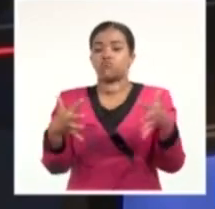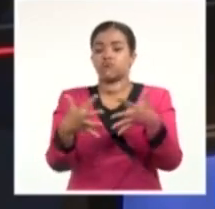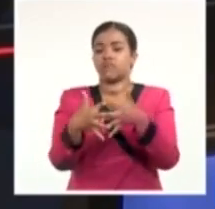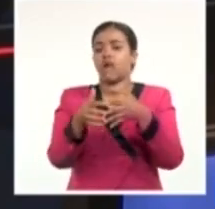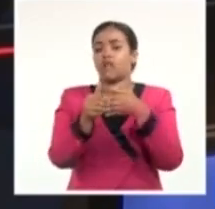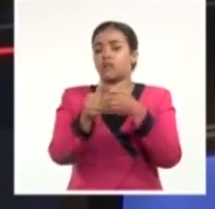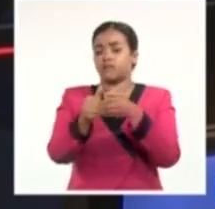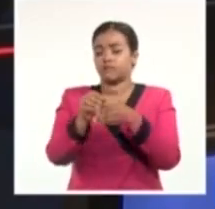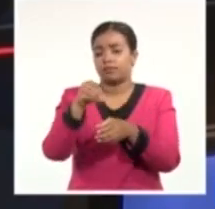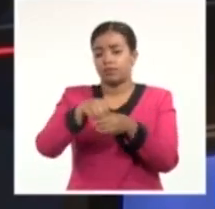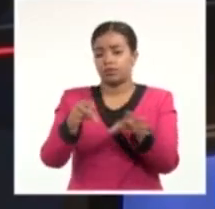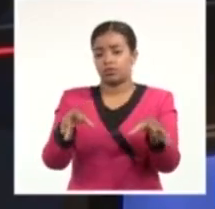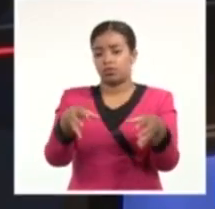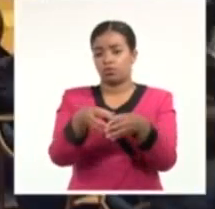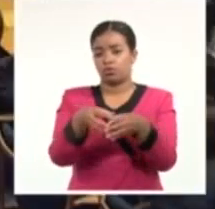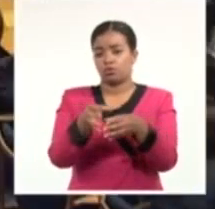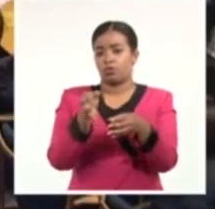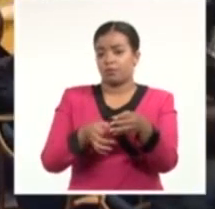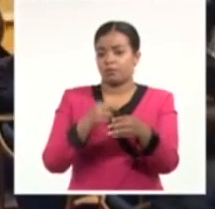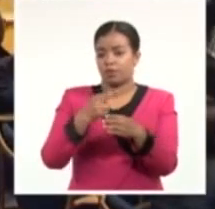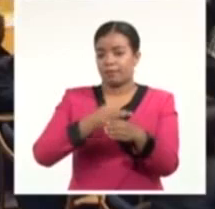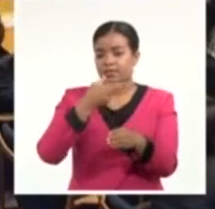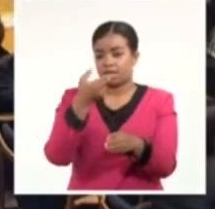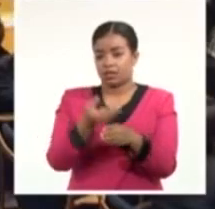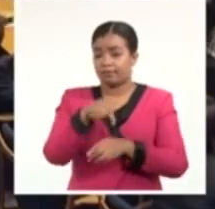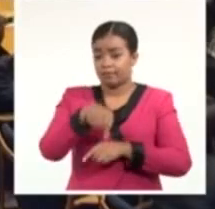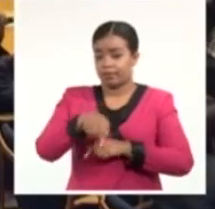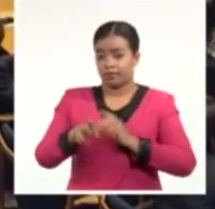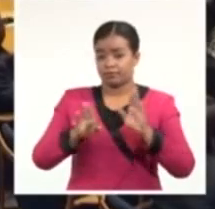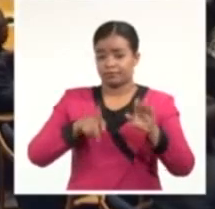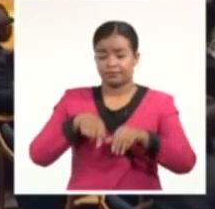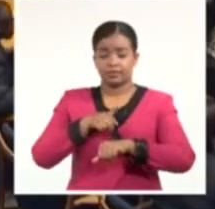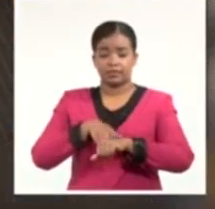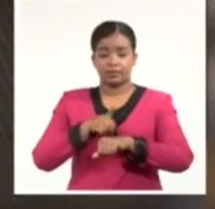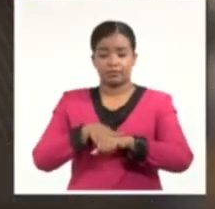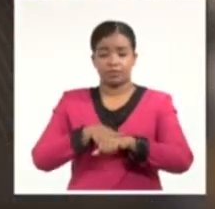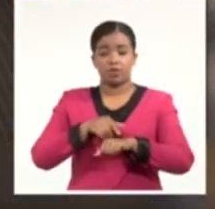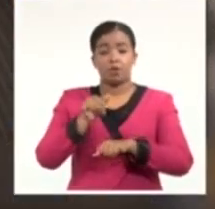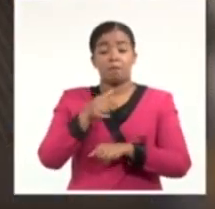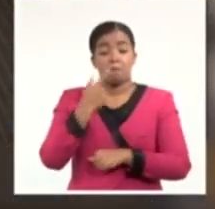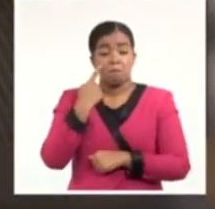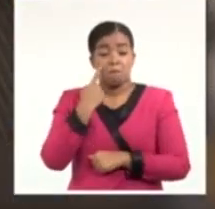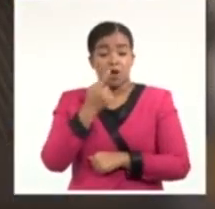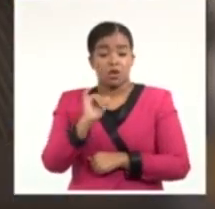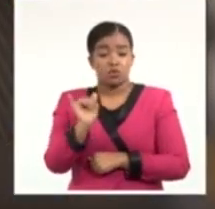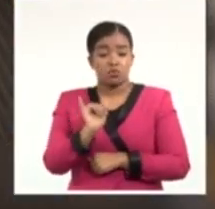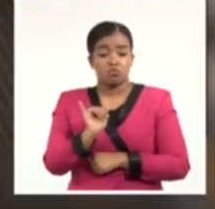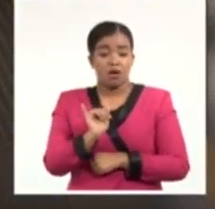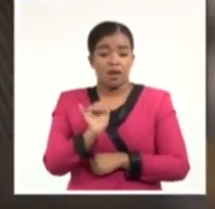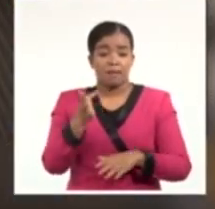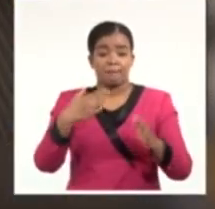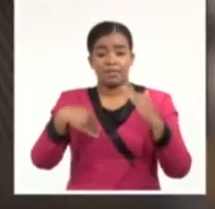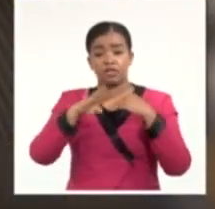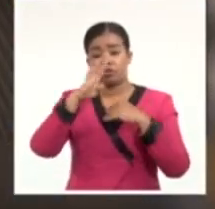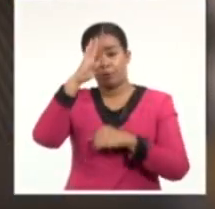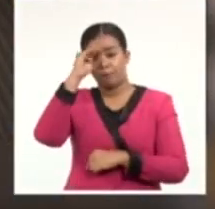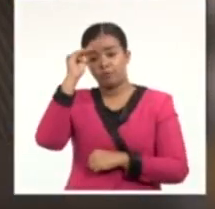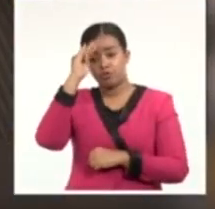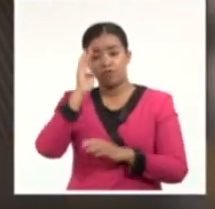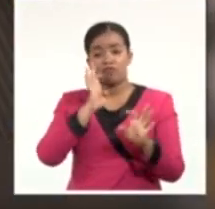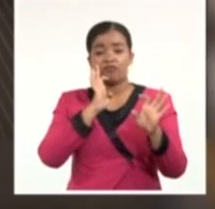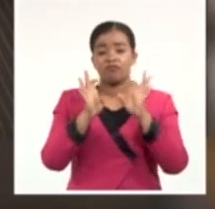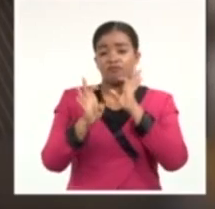grupo frente a todos los procesos. A ello hizo referencia Bruno Rodríguez en transmisión directa por el perfil de Facebook